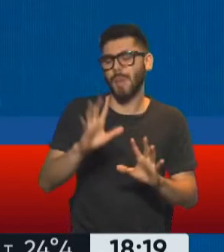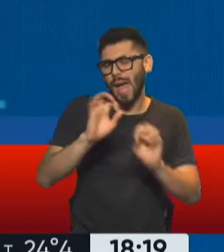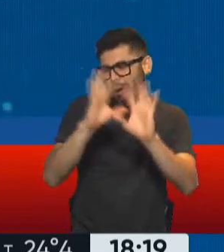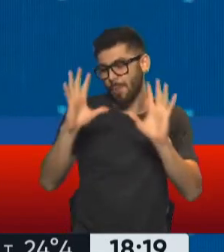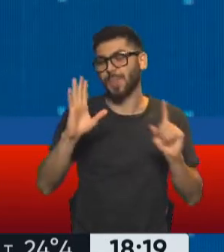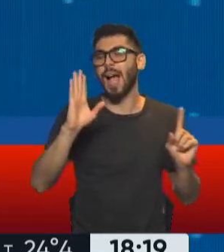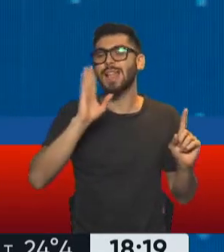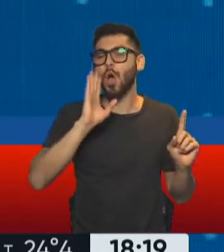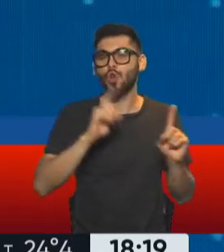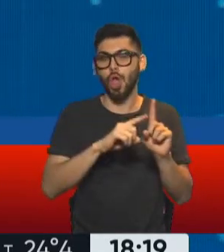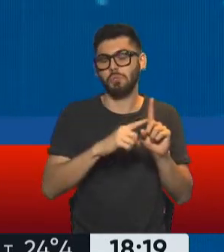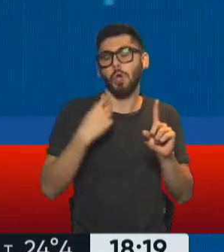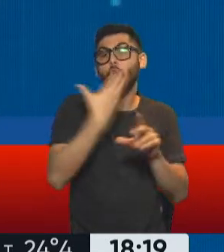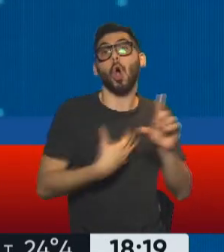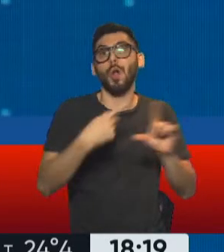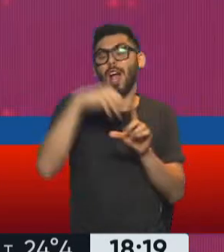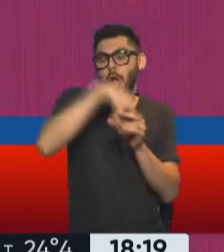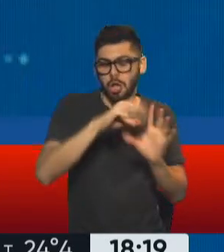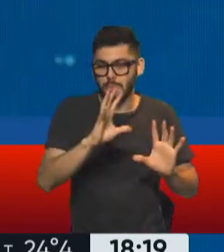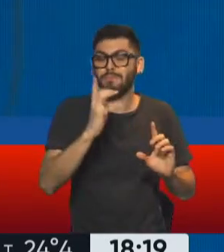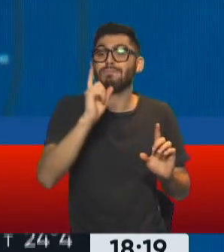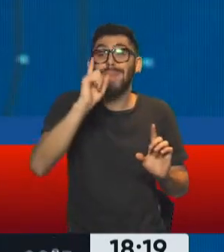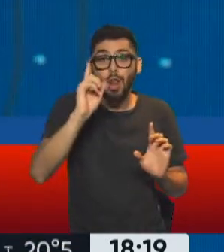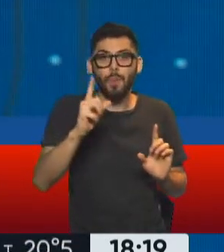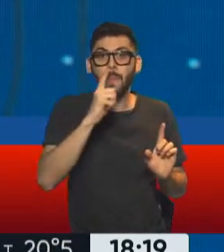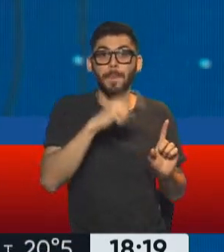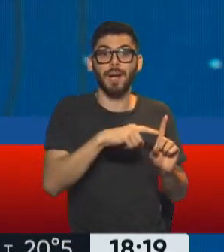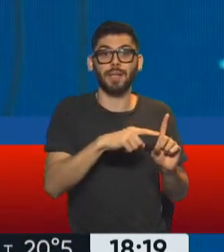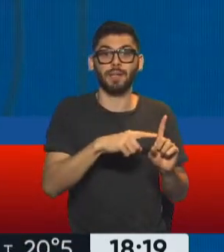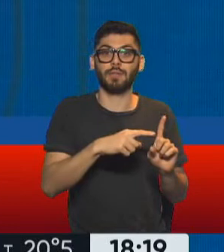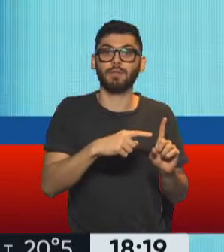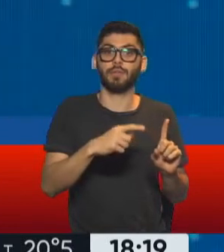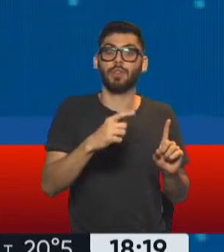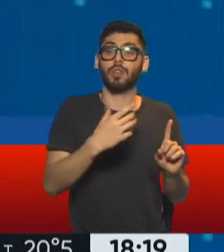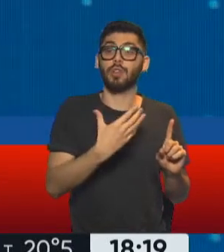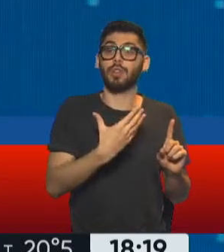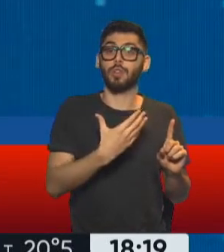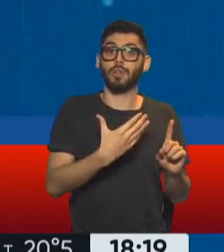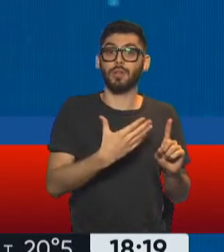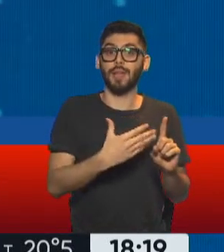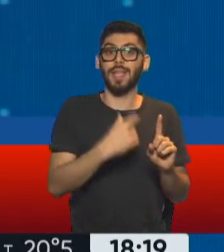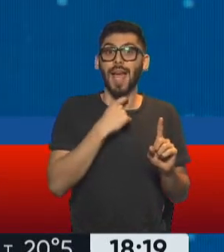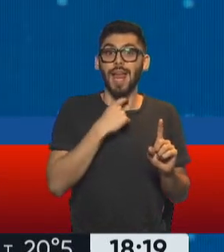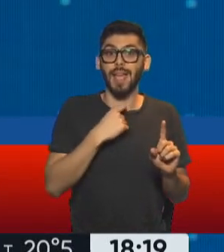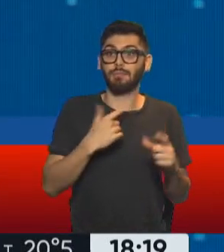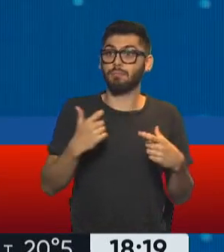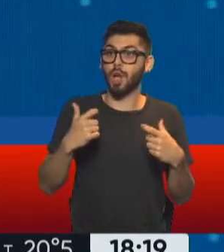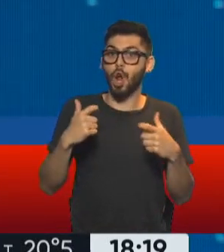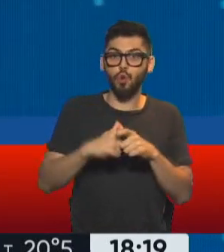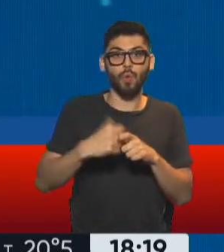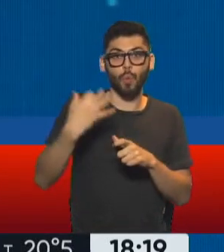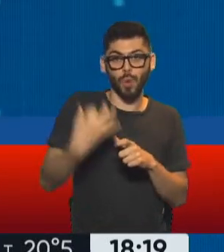largamente al gobierno de eeuu quiere hacerse fuerte en todo tipo de reuniones sobre todo donde sabe que hay